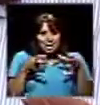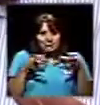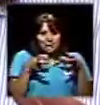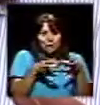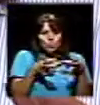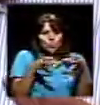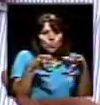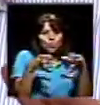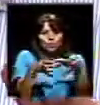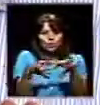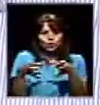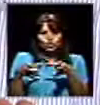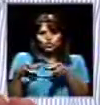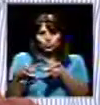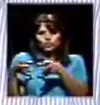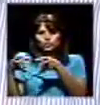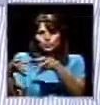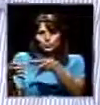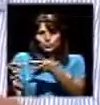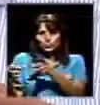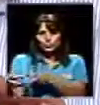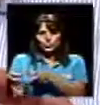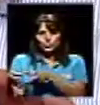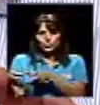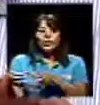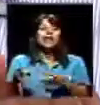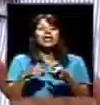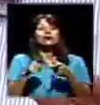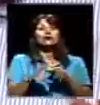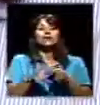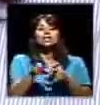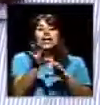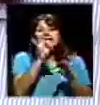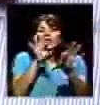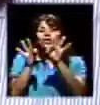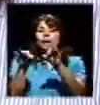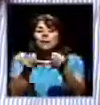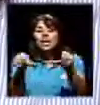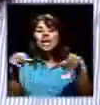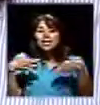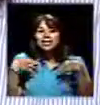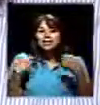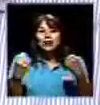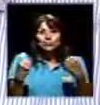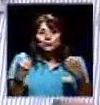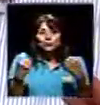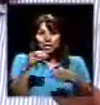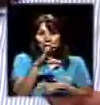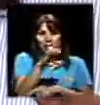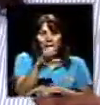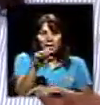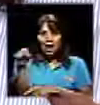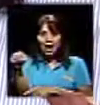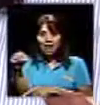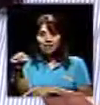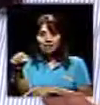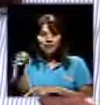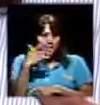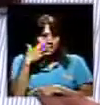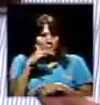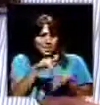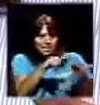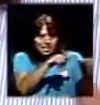rojas, pero de las manzanas rojas, que son las que administra la caja, hay unas más pequeñitas que